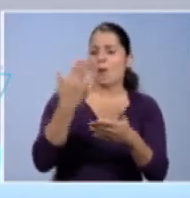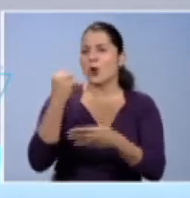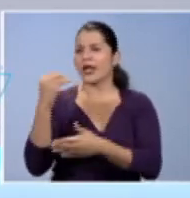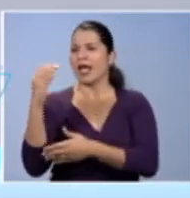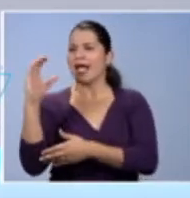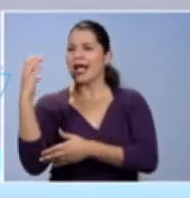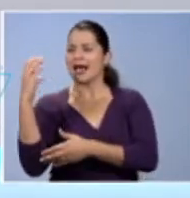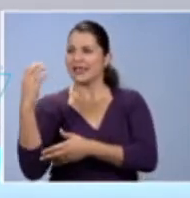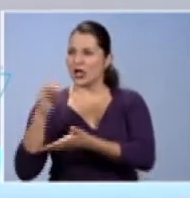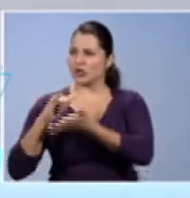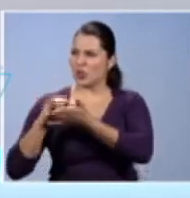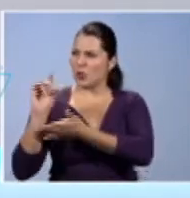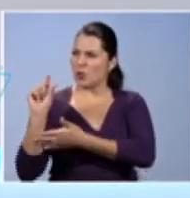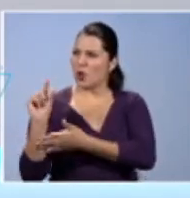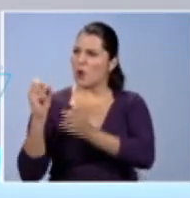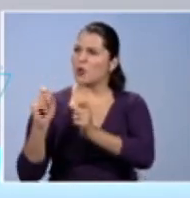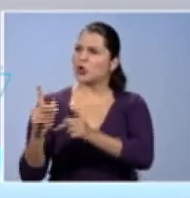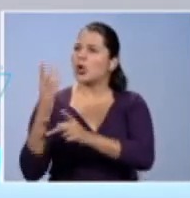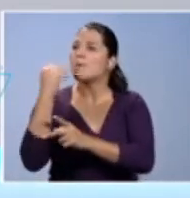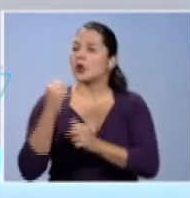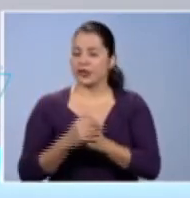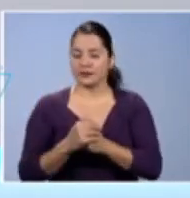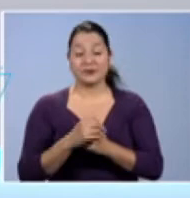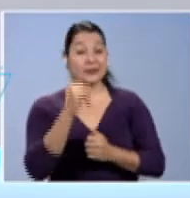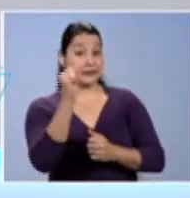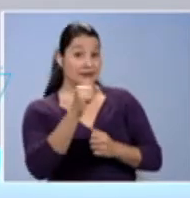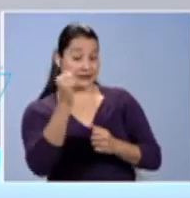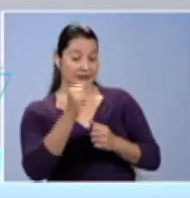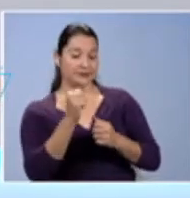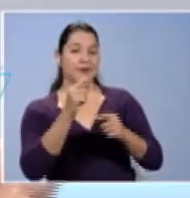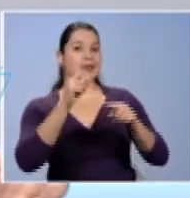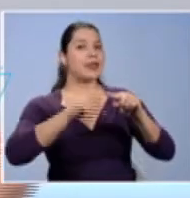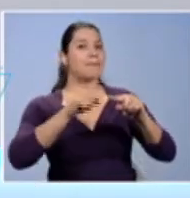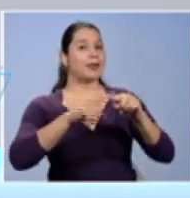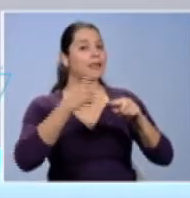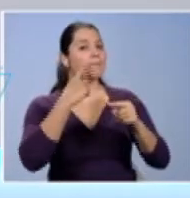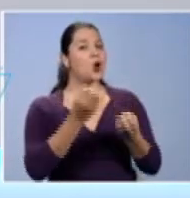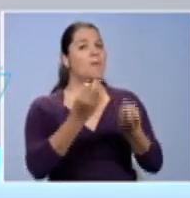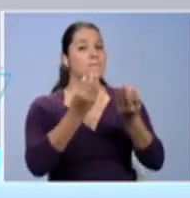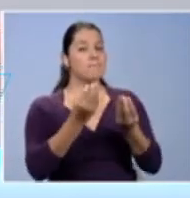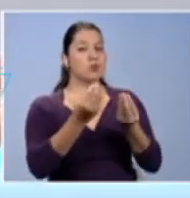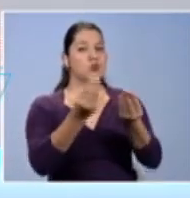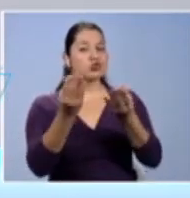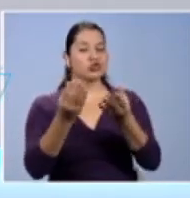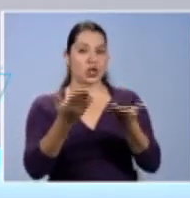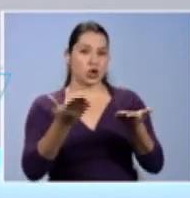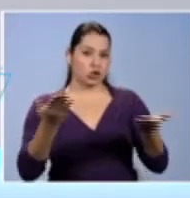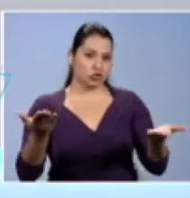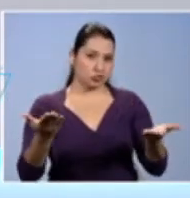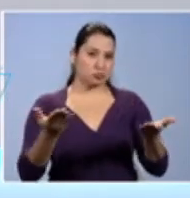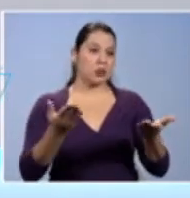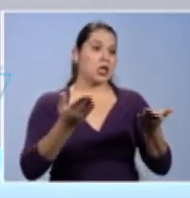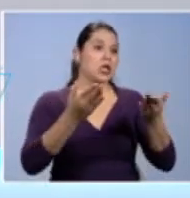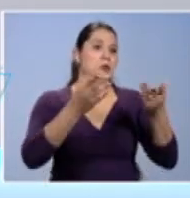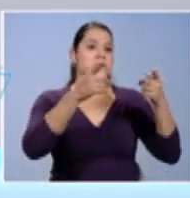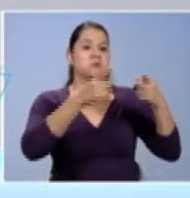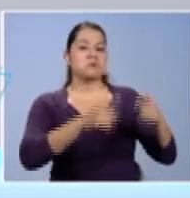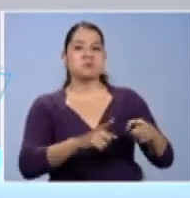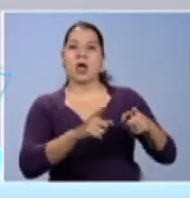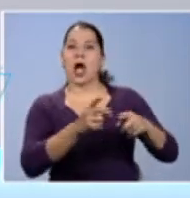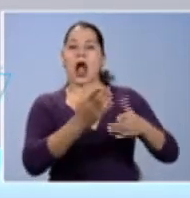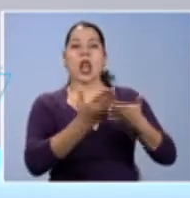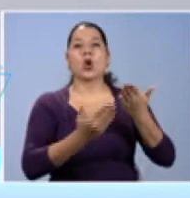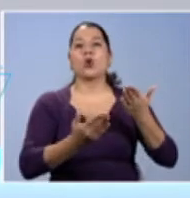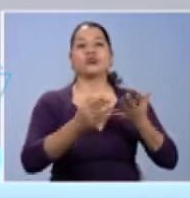empleo en estas provincias? Sí, influyen muchas cosas, desde eventos naturales hasta una situación política como la que acabamos de